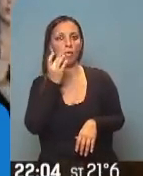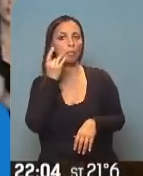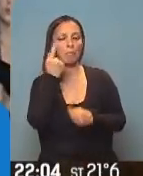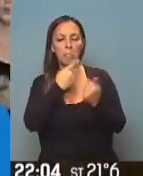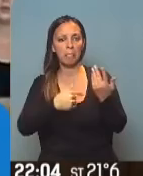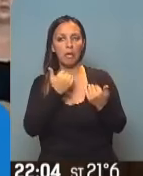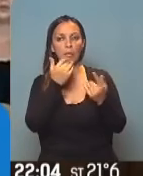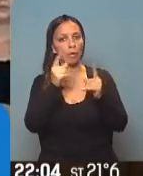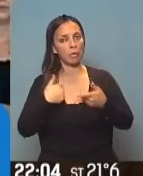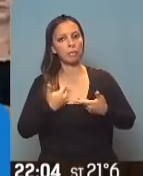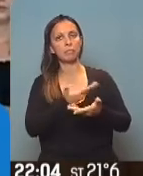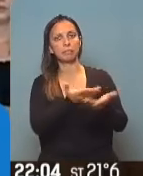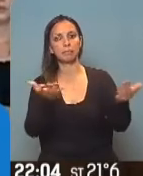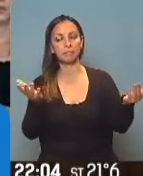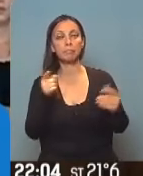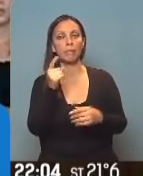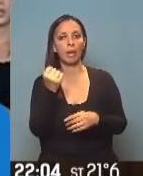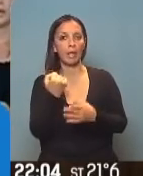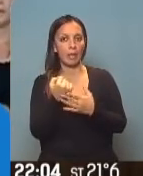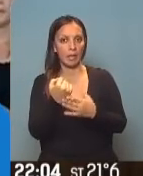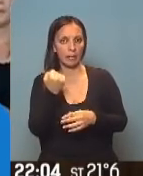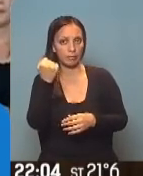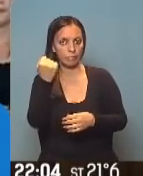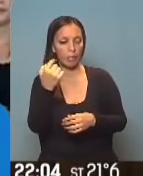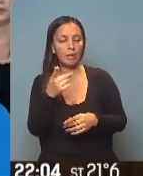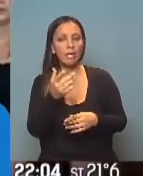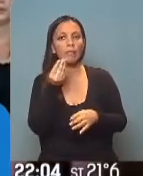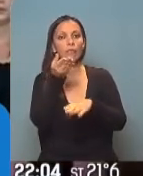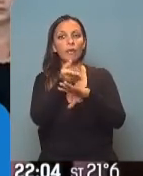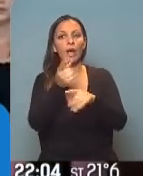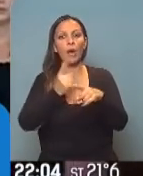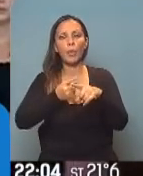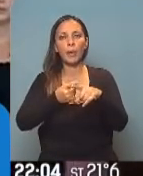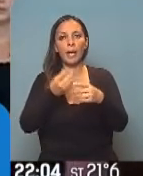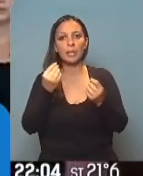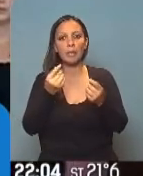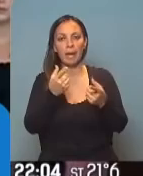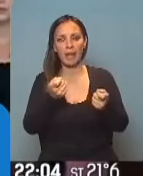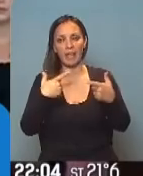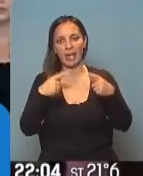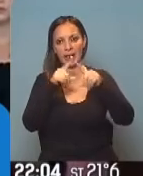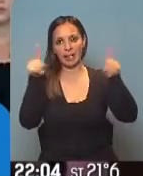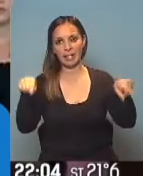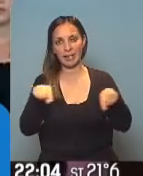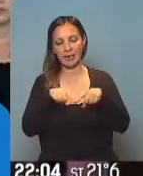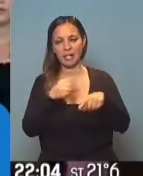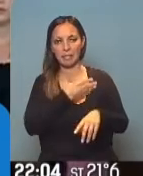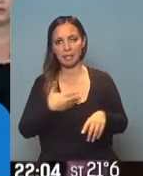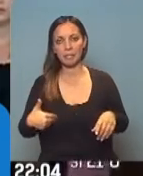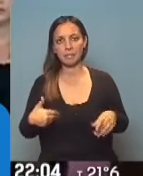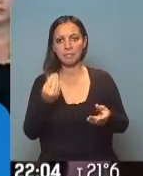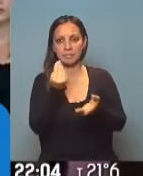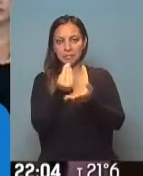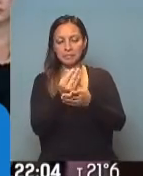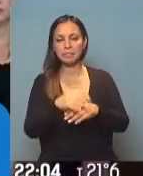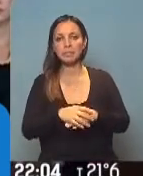El ultraderechista acudió a la sede del Tribunal Electoral para una ceremonia en la que fue acreditado como presidente electo. Tras